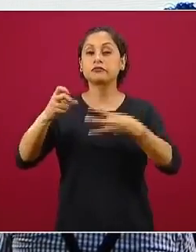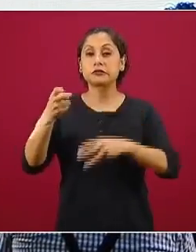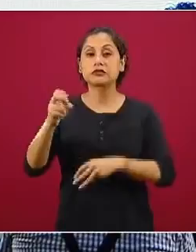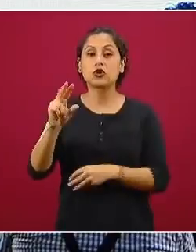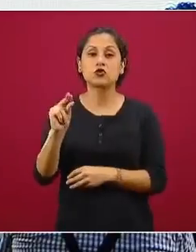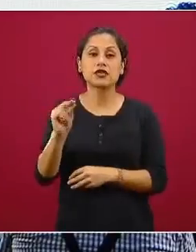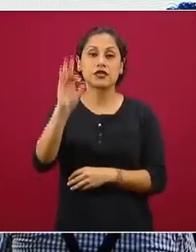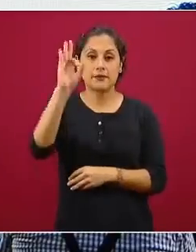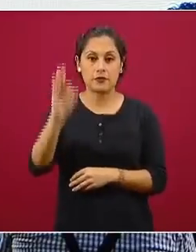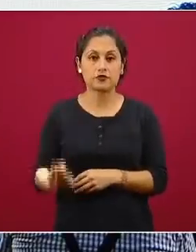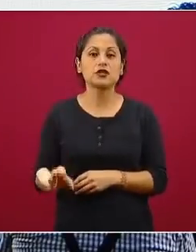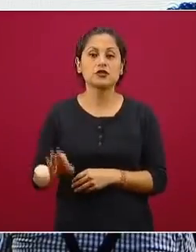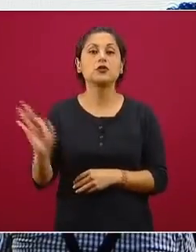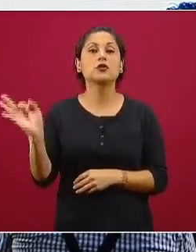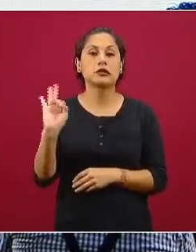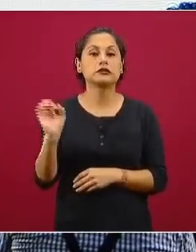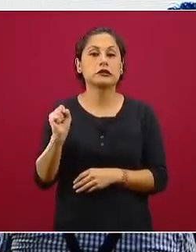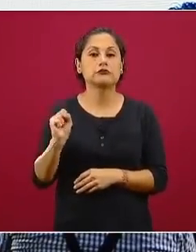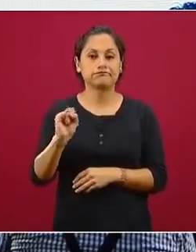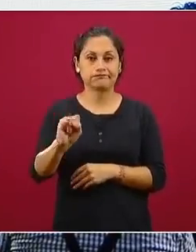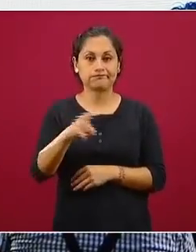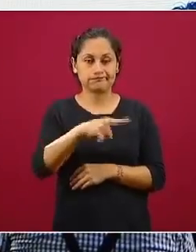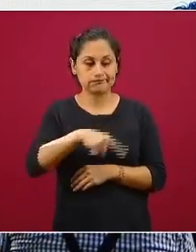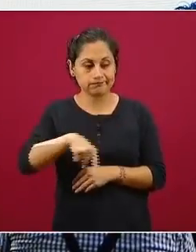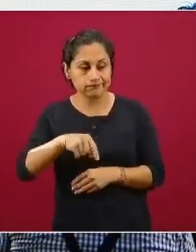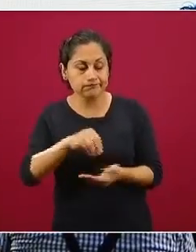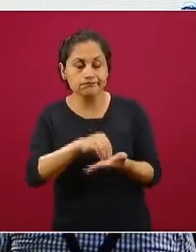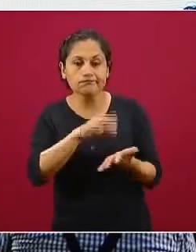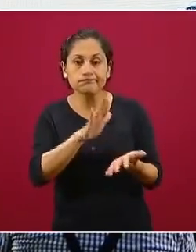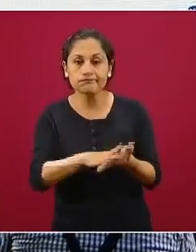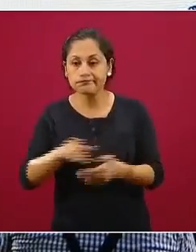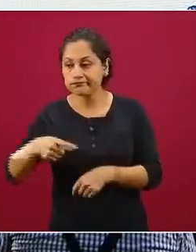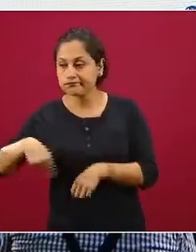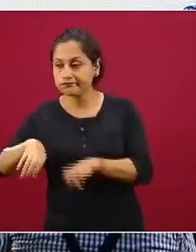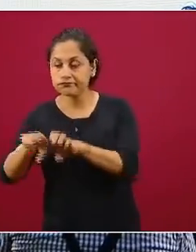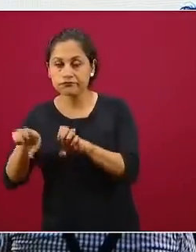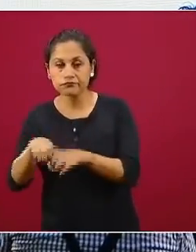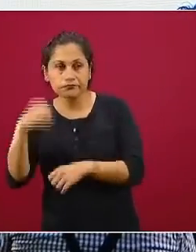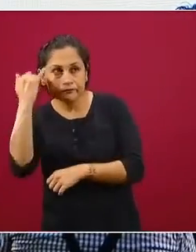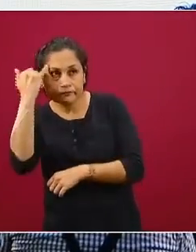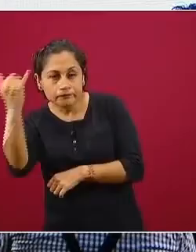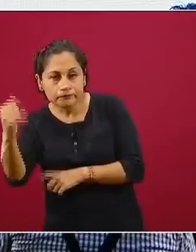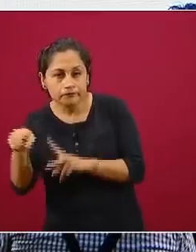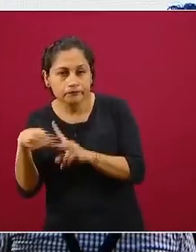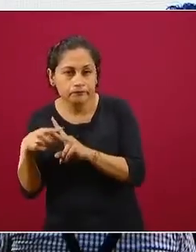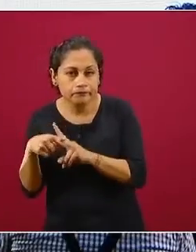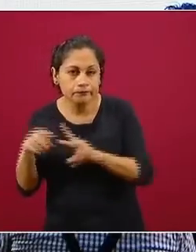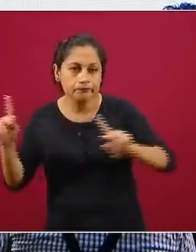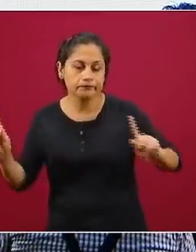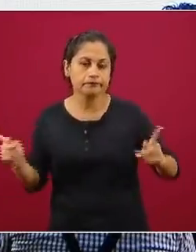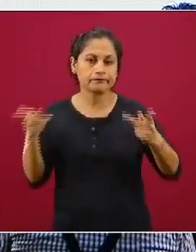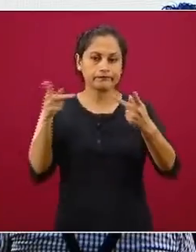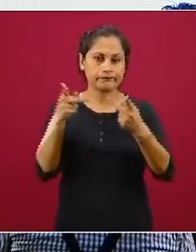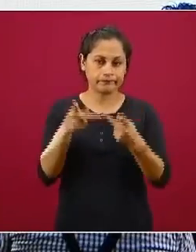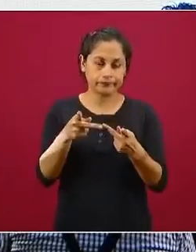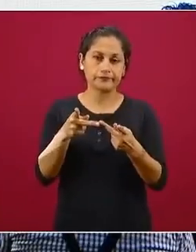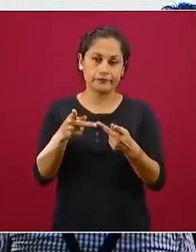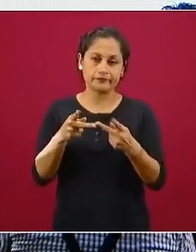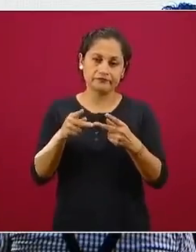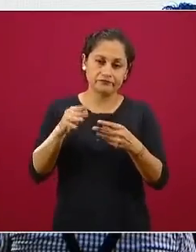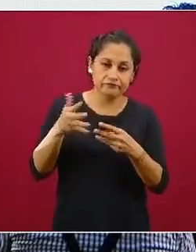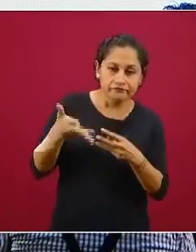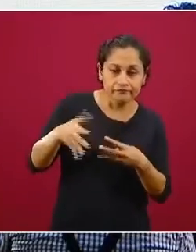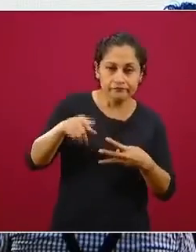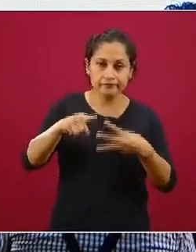el fenómeno de interés. Para esta gráfica, el número de casos nuevos confirmados y